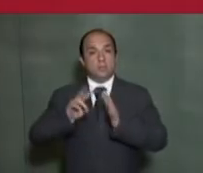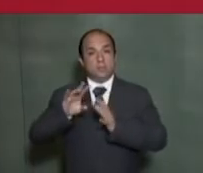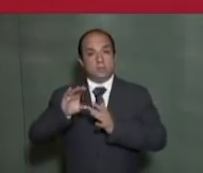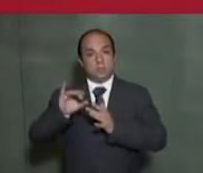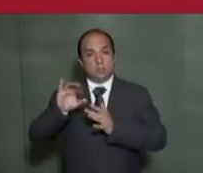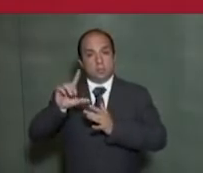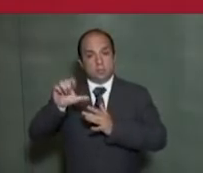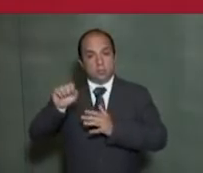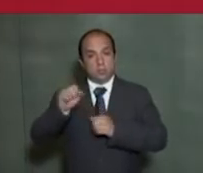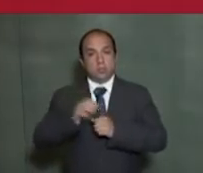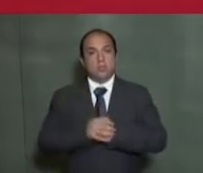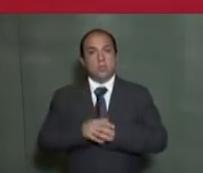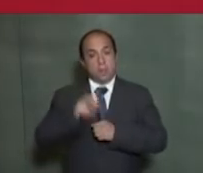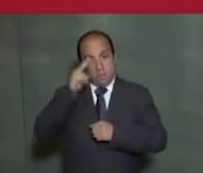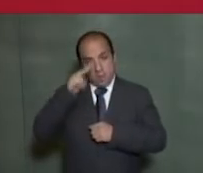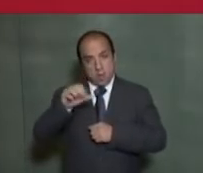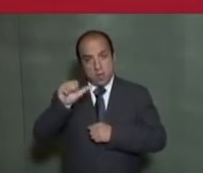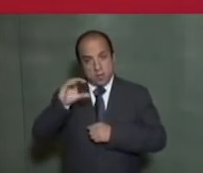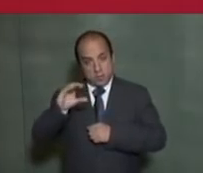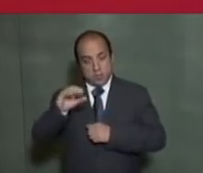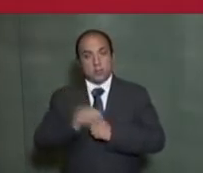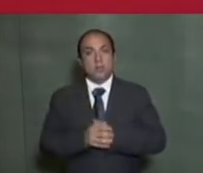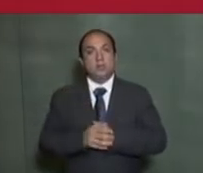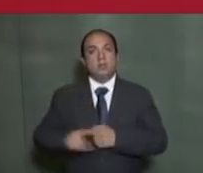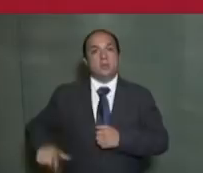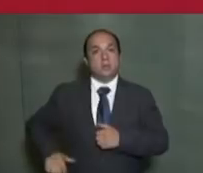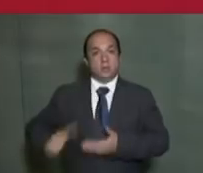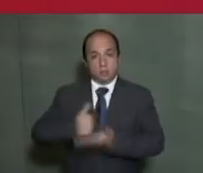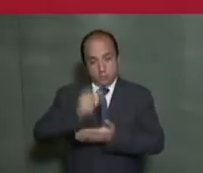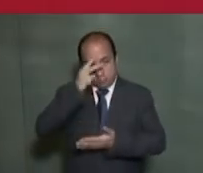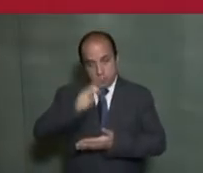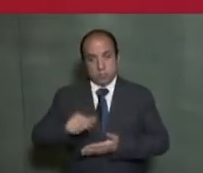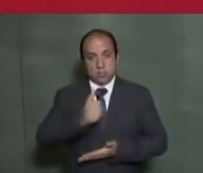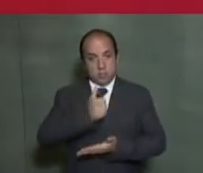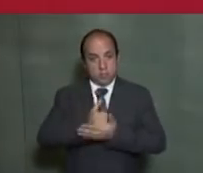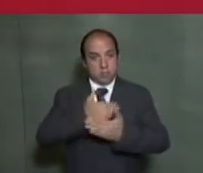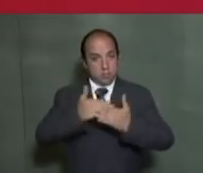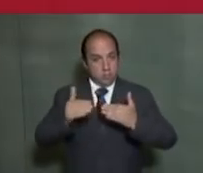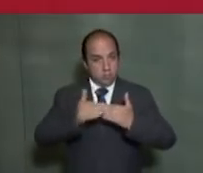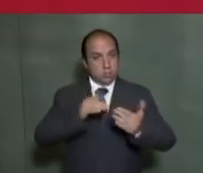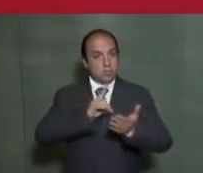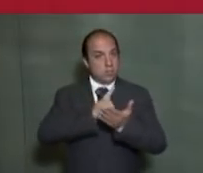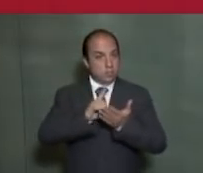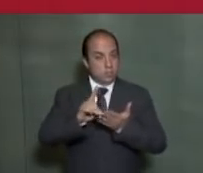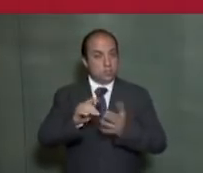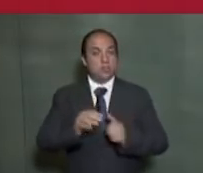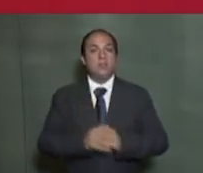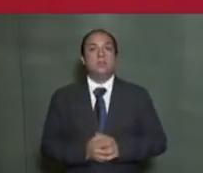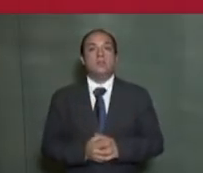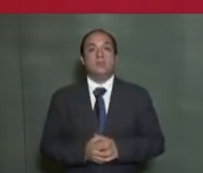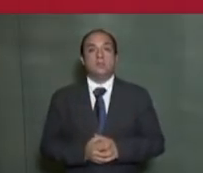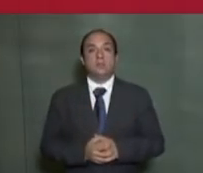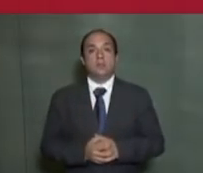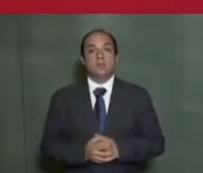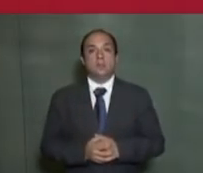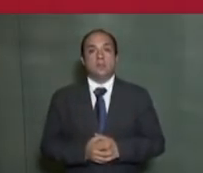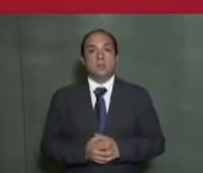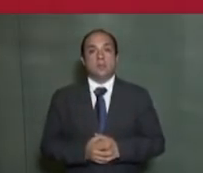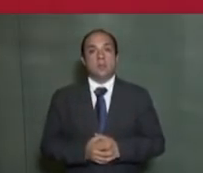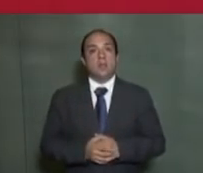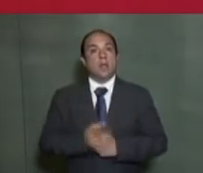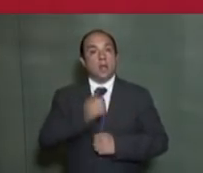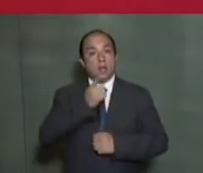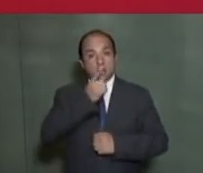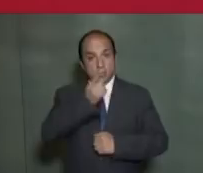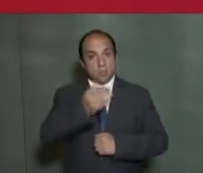AC, y el Gobierno de la Ciudad de México, Ciudad Innovadora y de Derechos, les da la más cordial de las